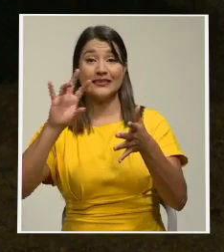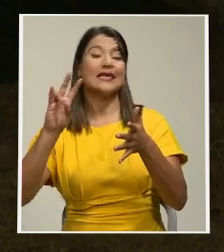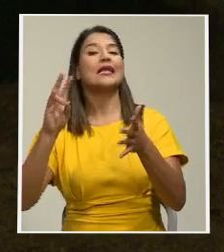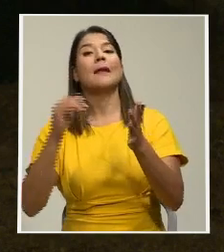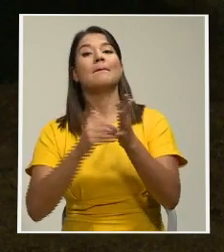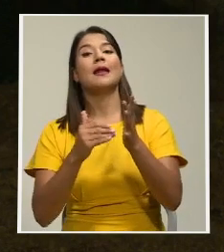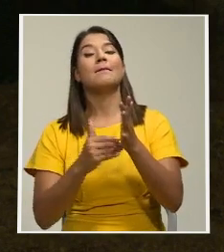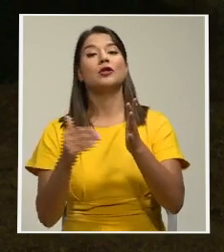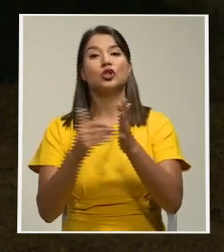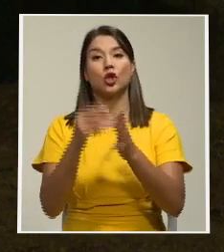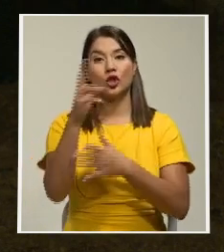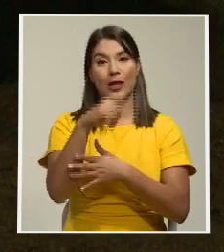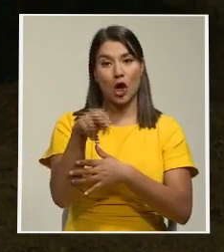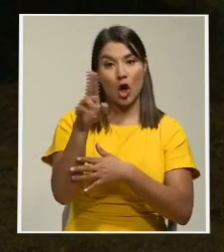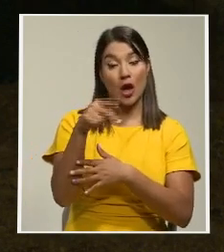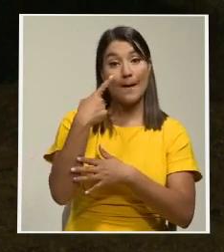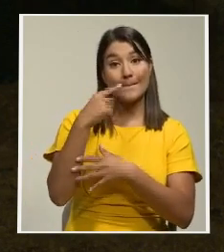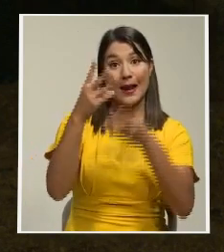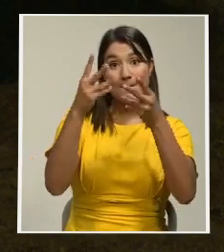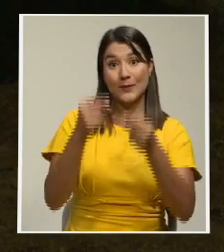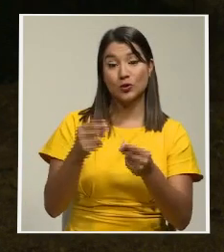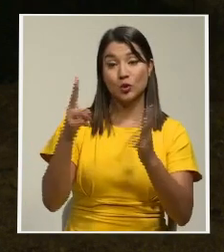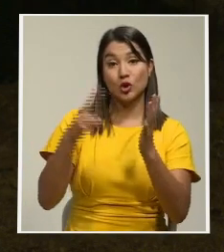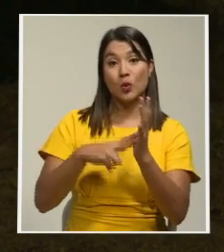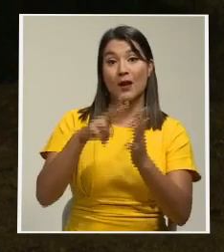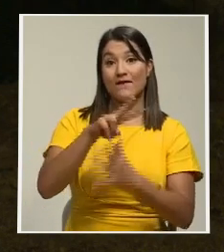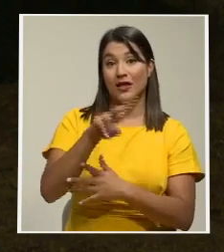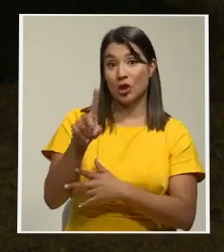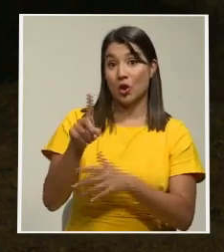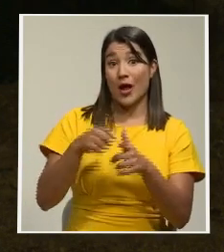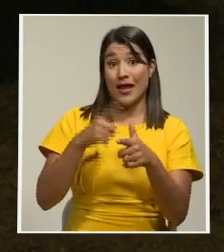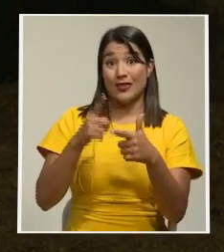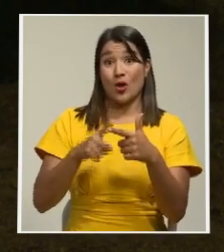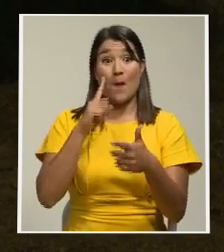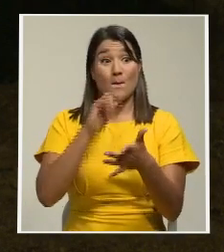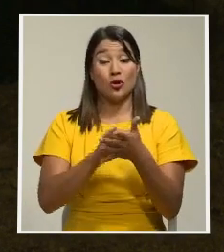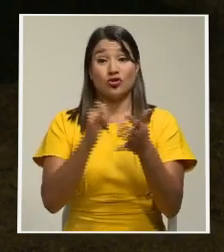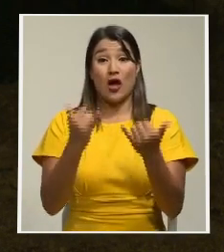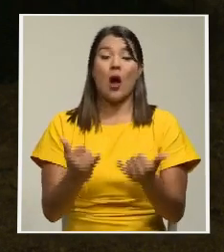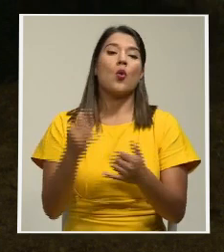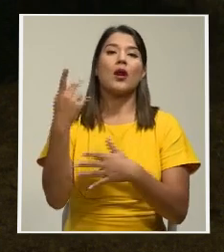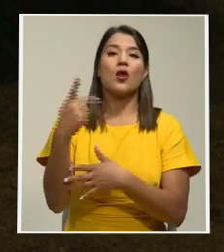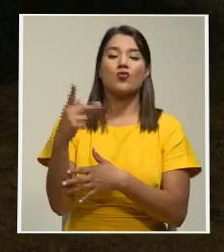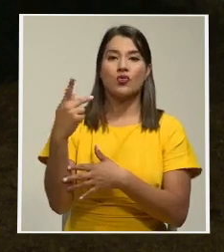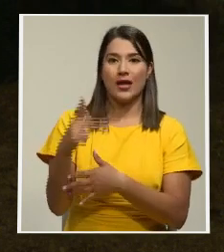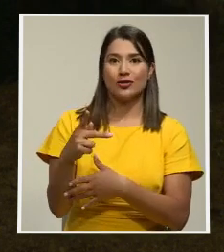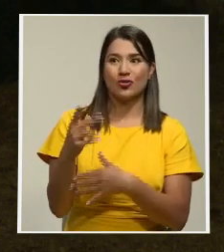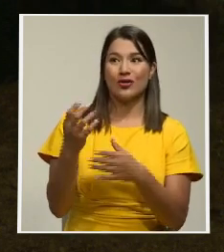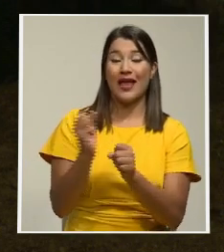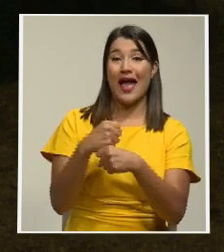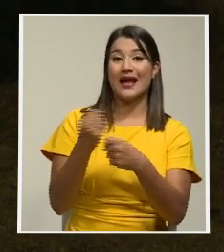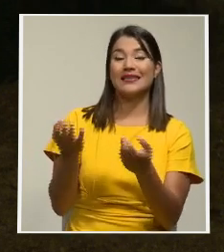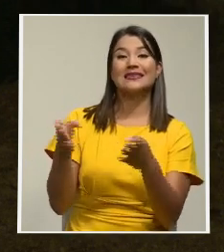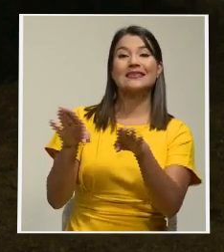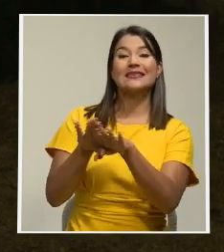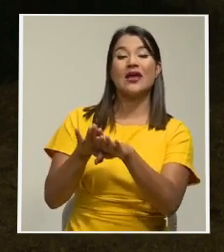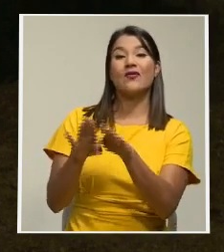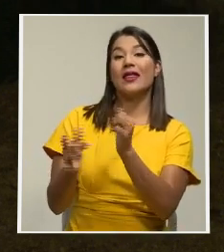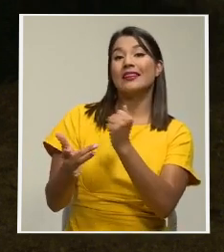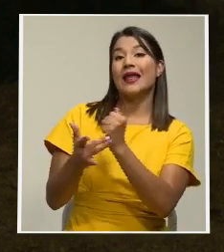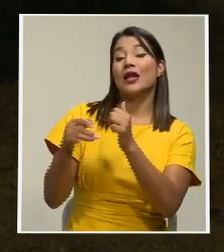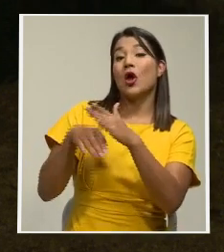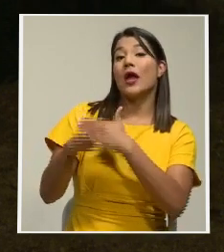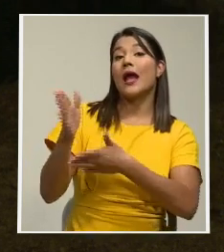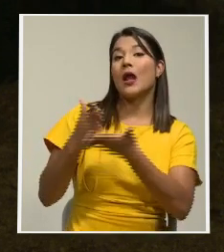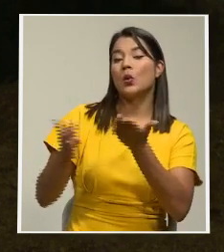de este 2021, es que está en riesgo que se puedan generar cierres técnicos en algunos